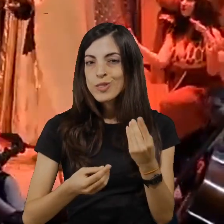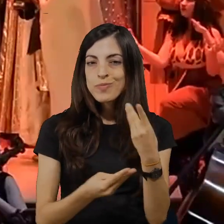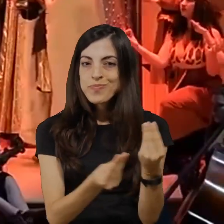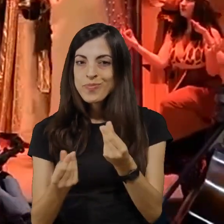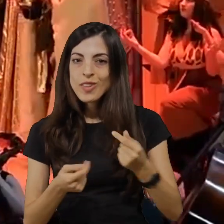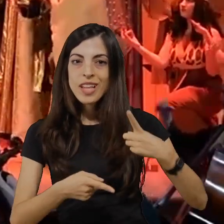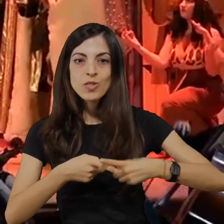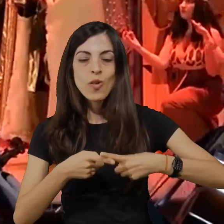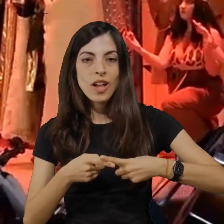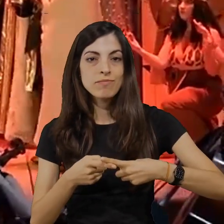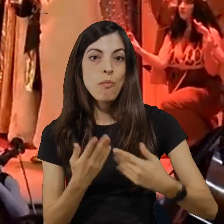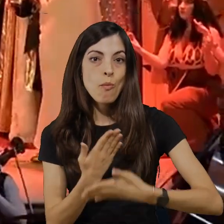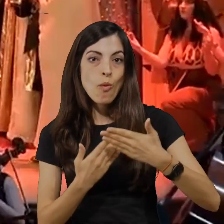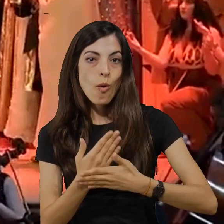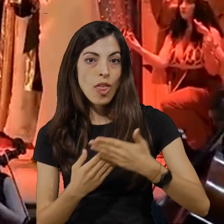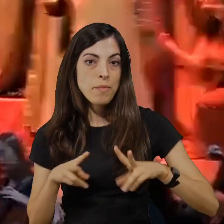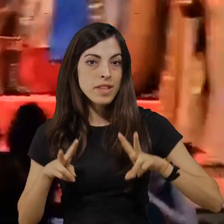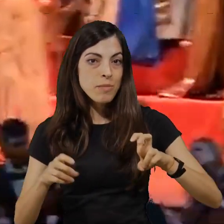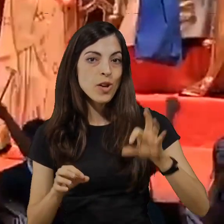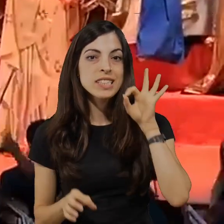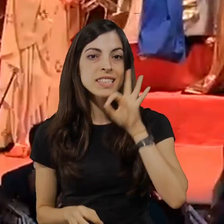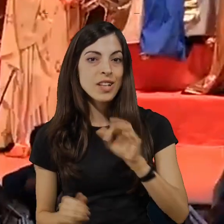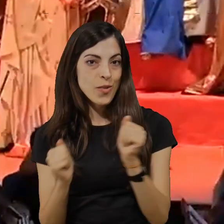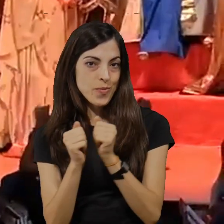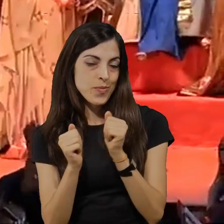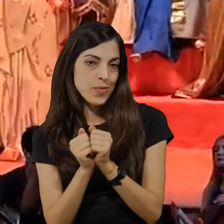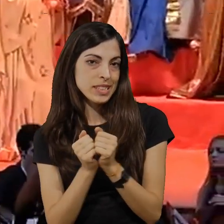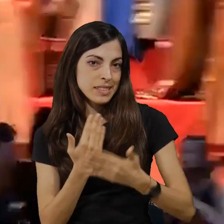del siglo XX. Muchos recordarán el famoso Ayba.